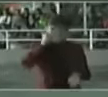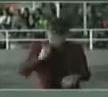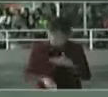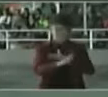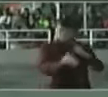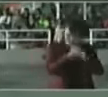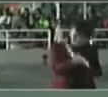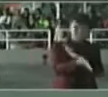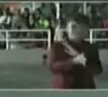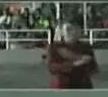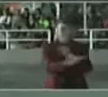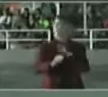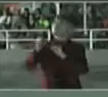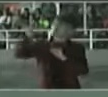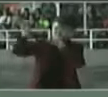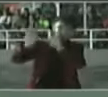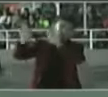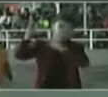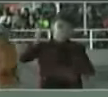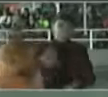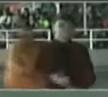enfermedad.